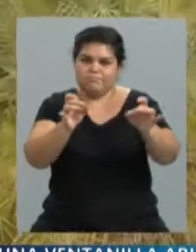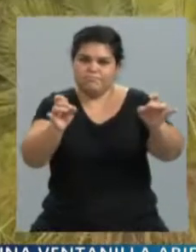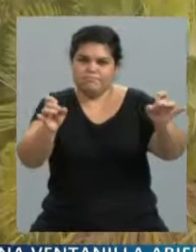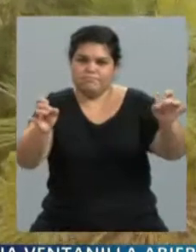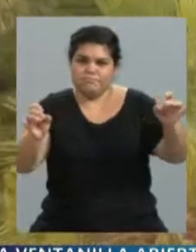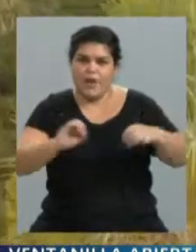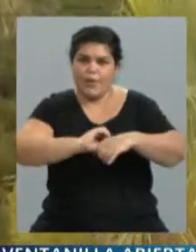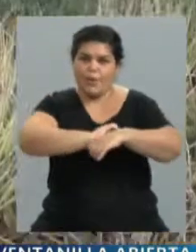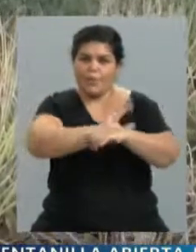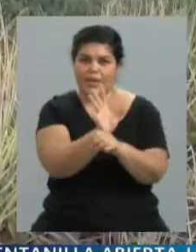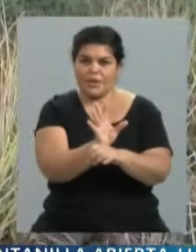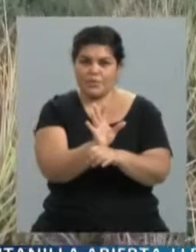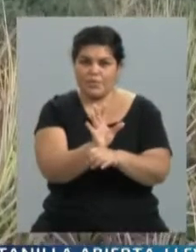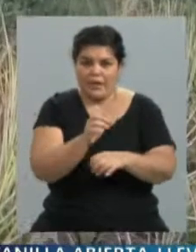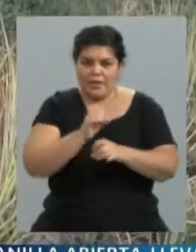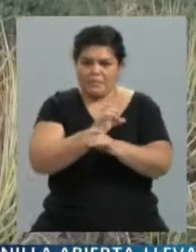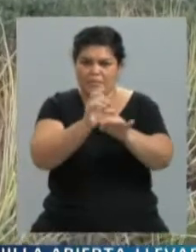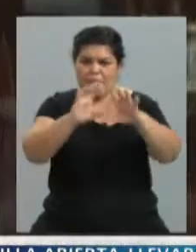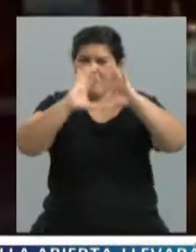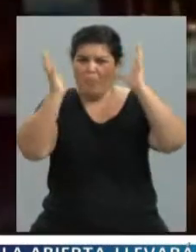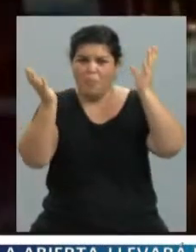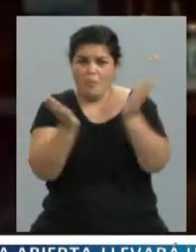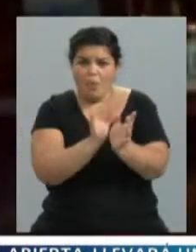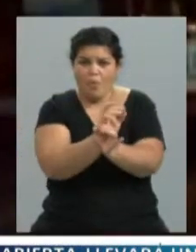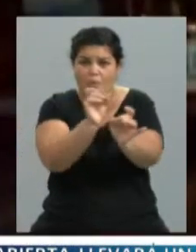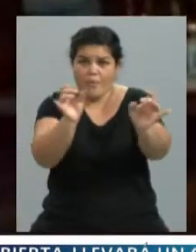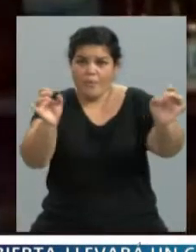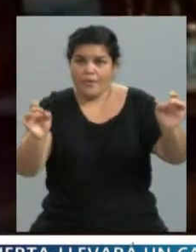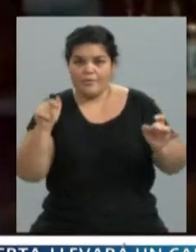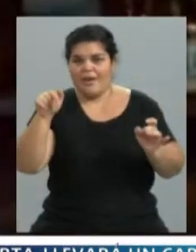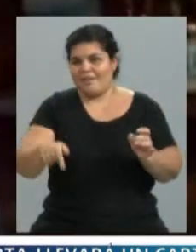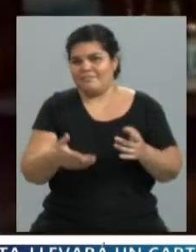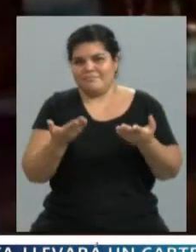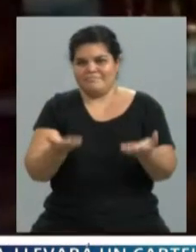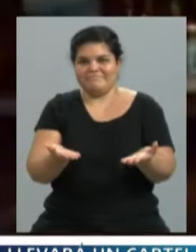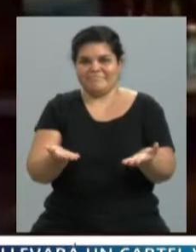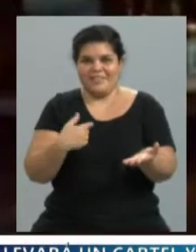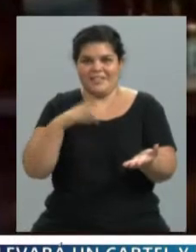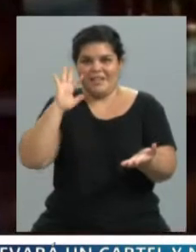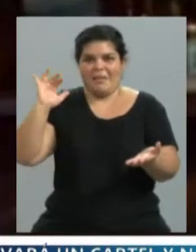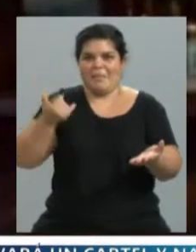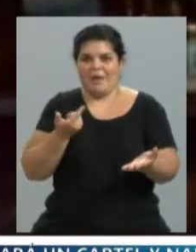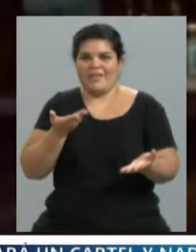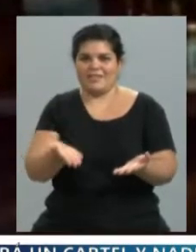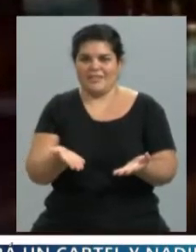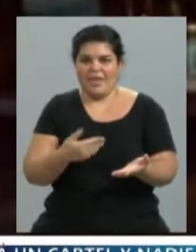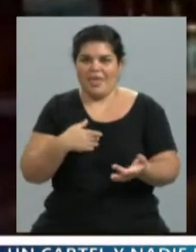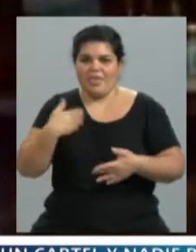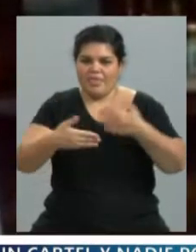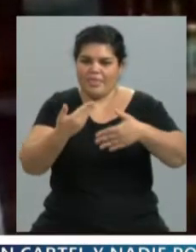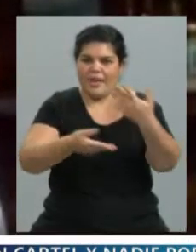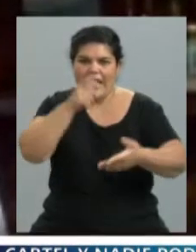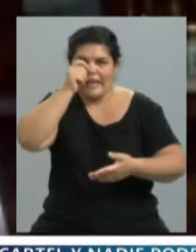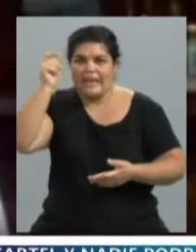ha causado una pandemia, son los claros ejemplos de que esto está sucediendo, de que sucede cada vez más rápido